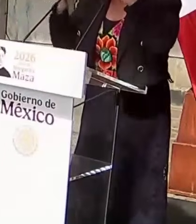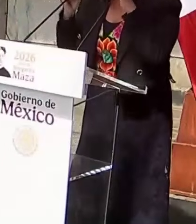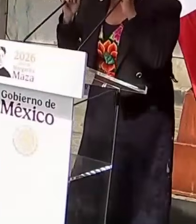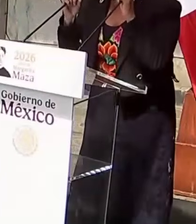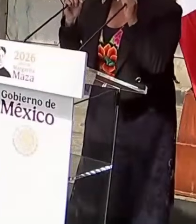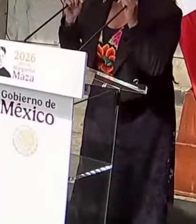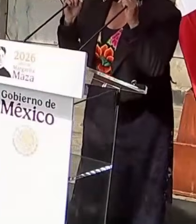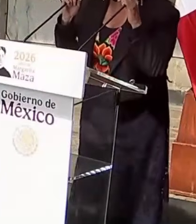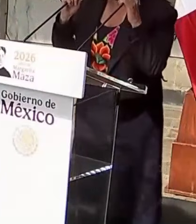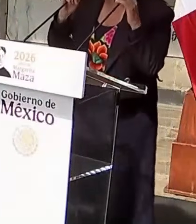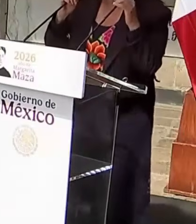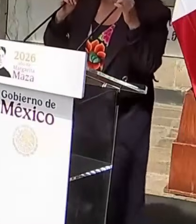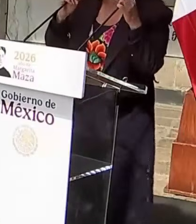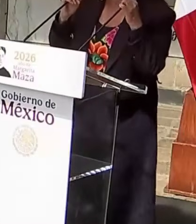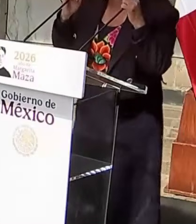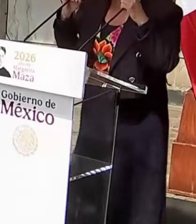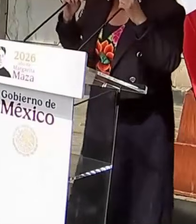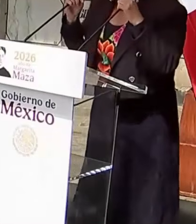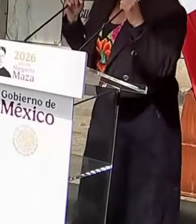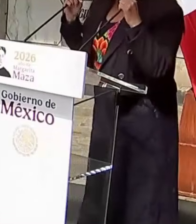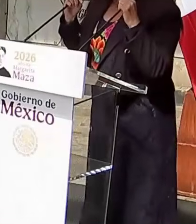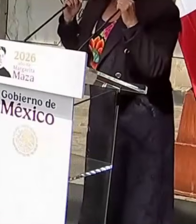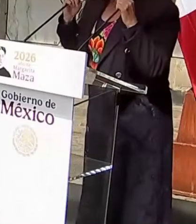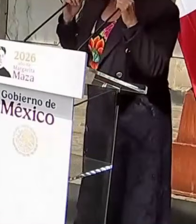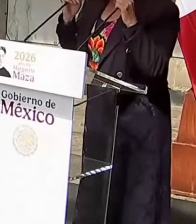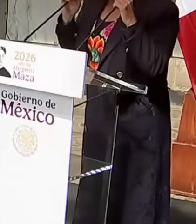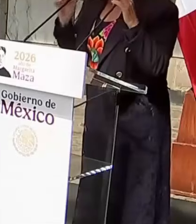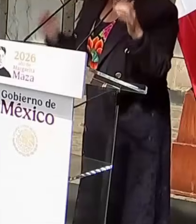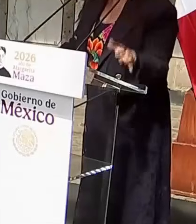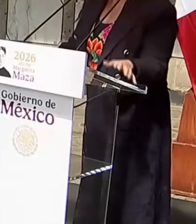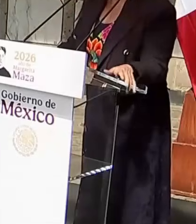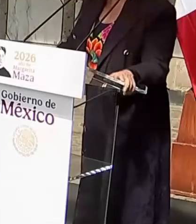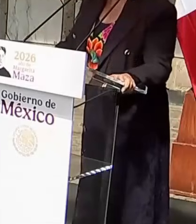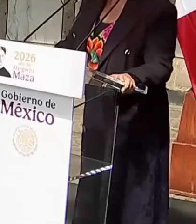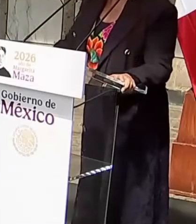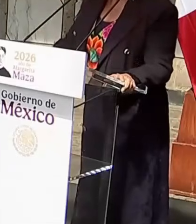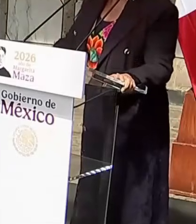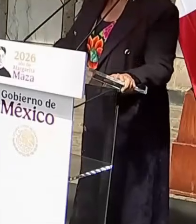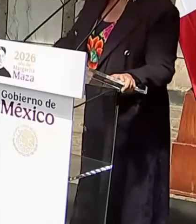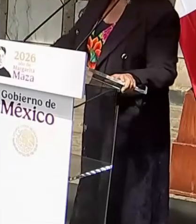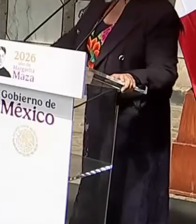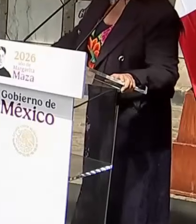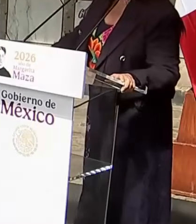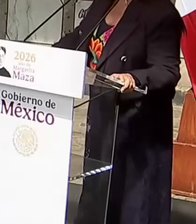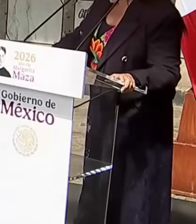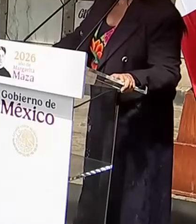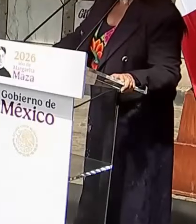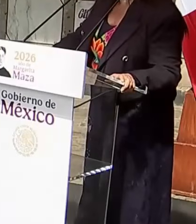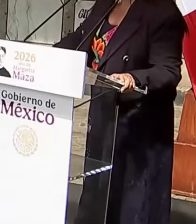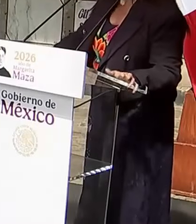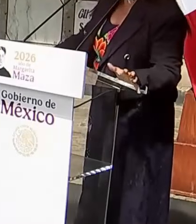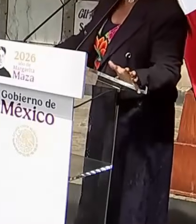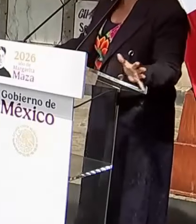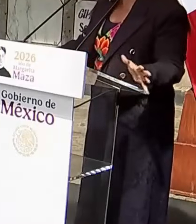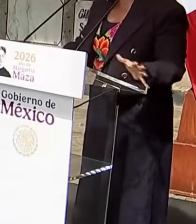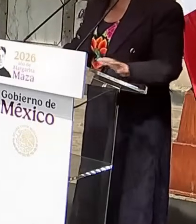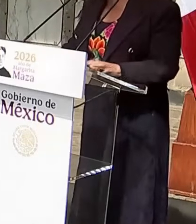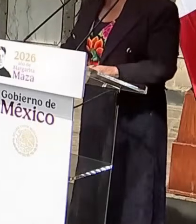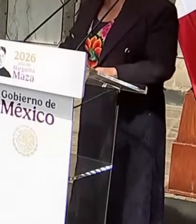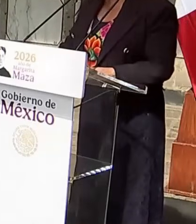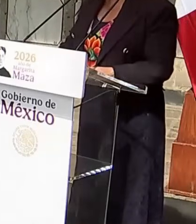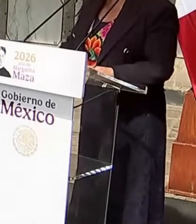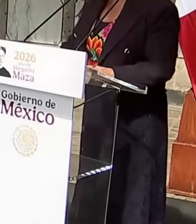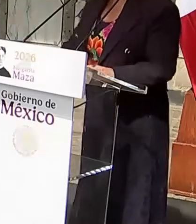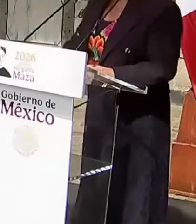Buenos días a todas y todos. Presidenta, bienvenida a la Ciudad